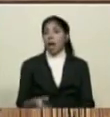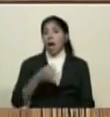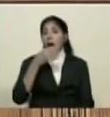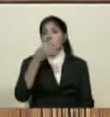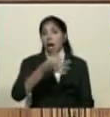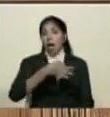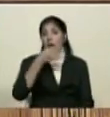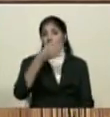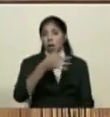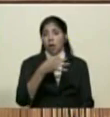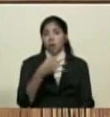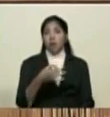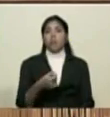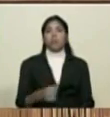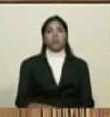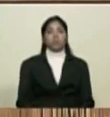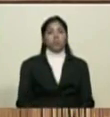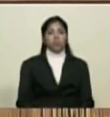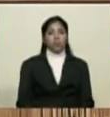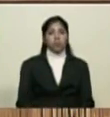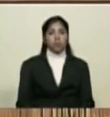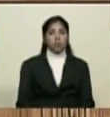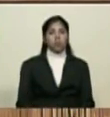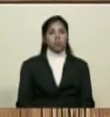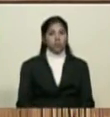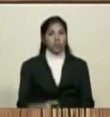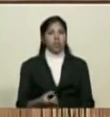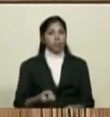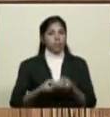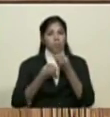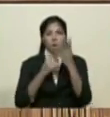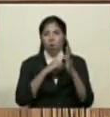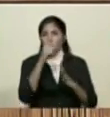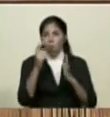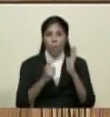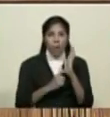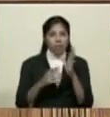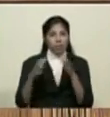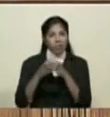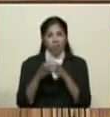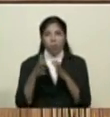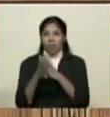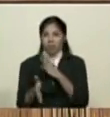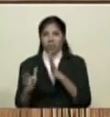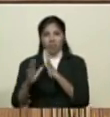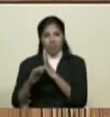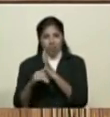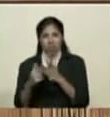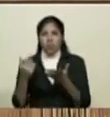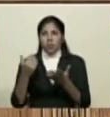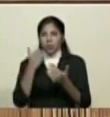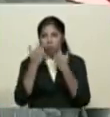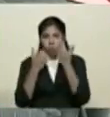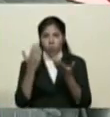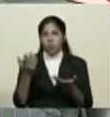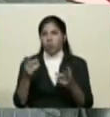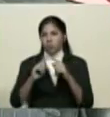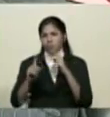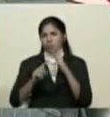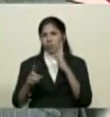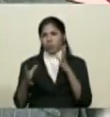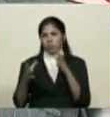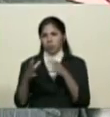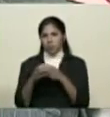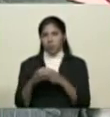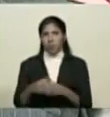él revela los hallazgos de ese entramado, de esa mafia, de ese cartel, y la justicia venezolana. Eso es aquí y en